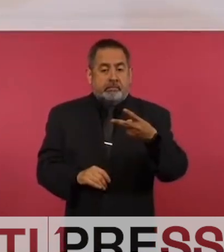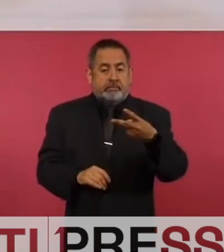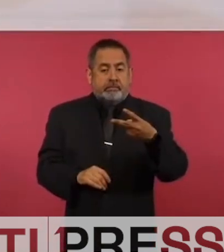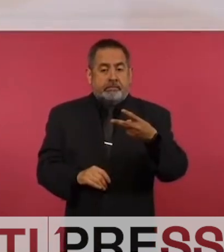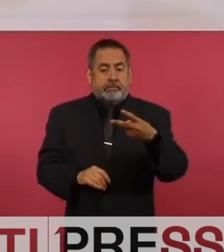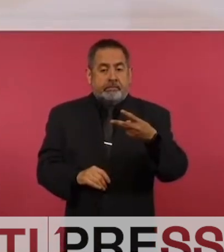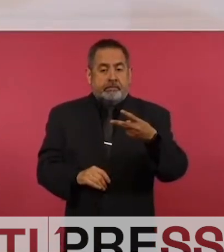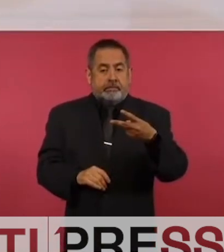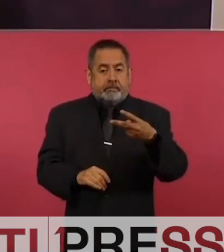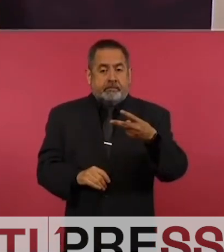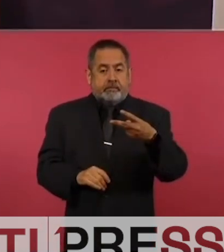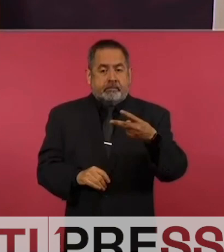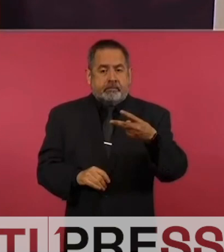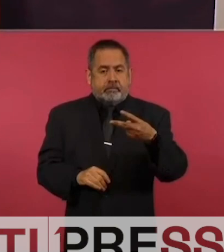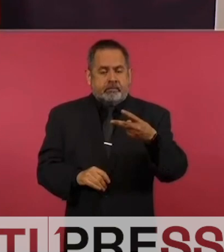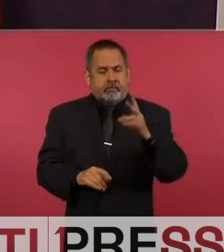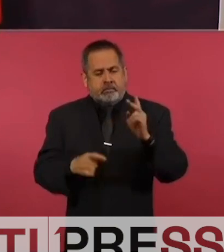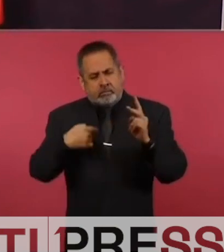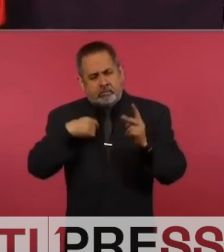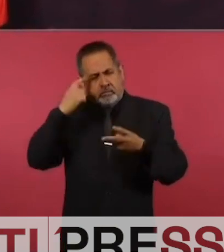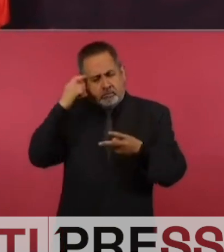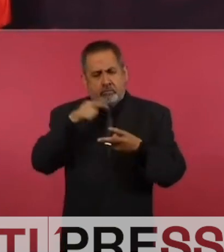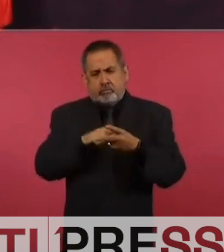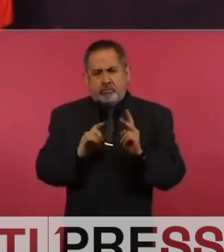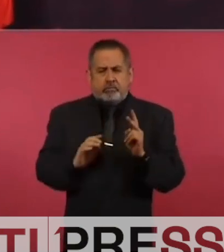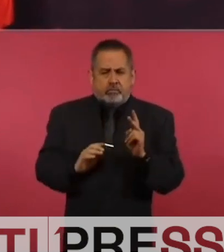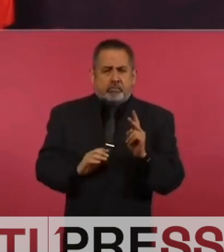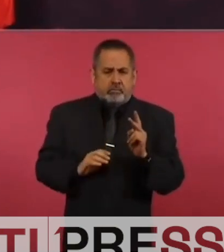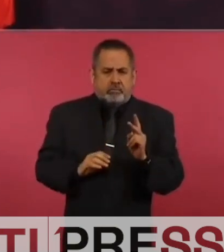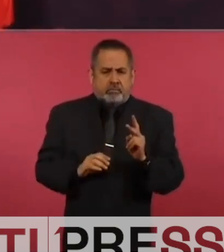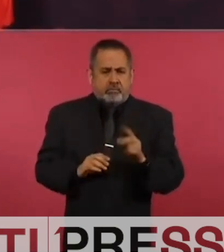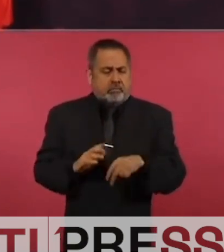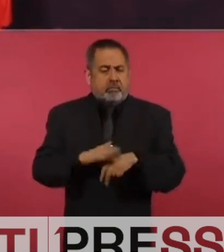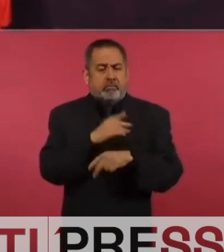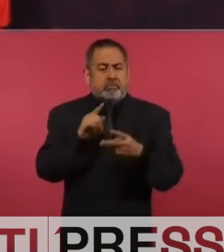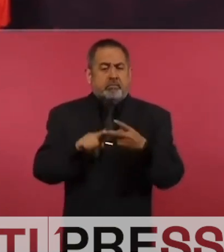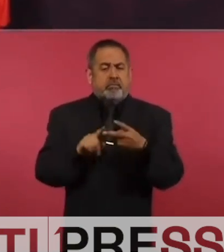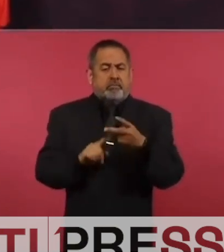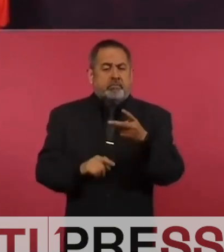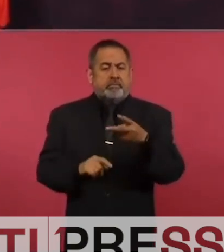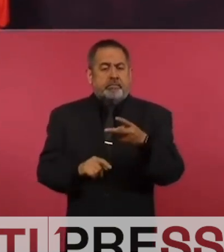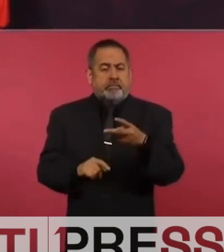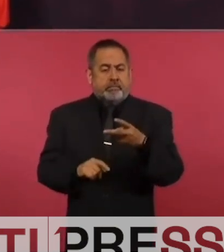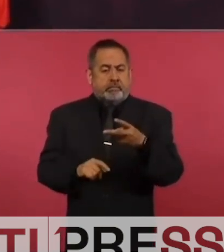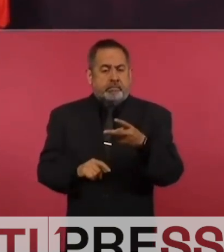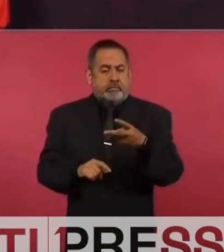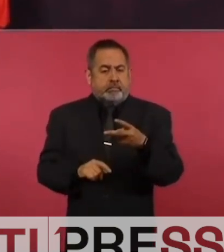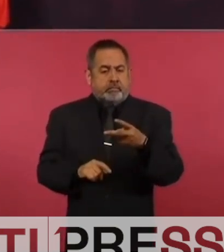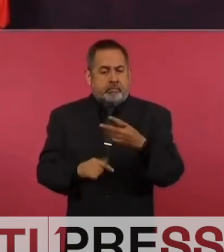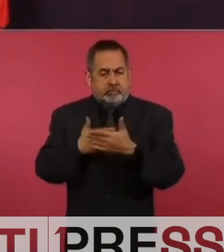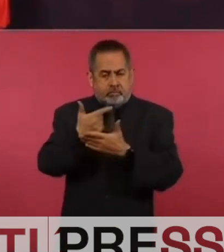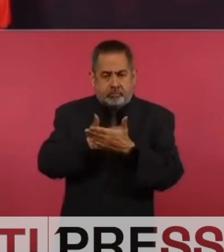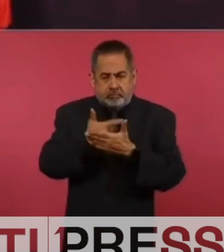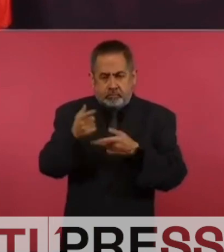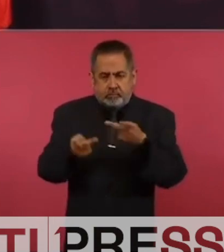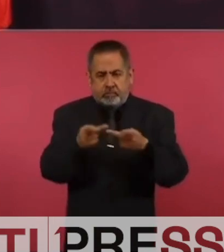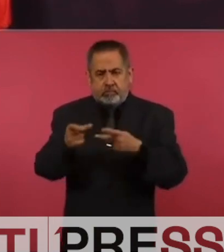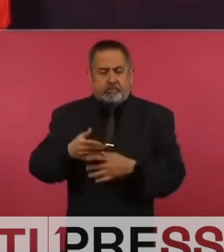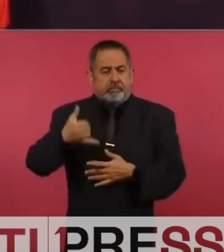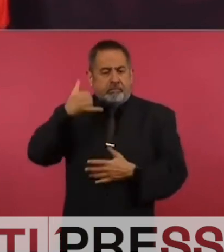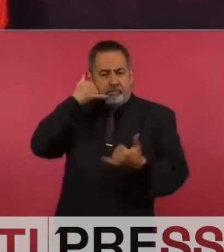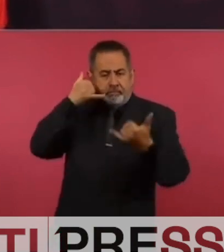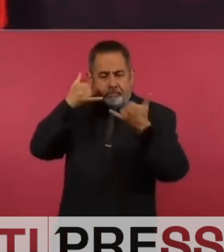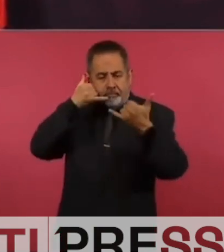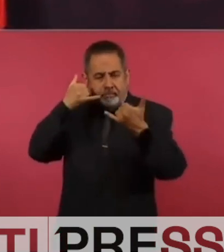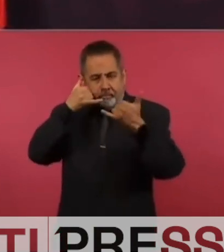como primicias, ¿no? Nos asegura, pese a las diferencias, no se van a romper relaciones, ¿no? Y el presidente se ve muy firme